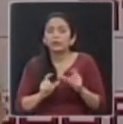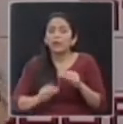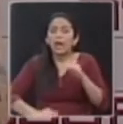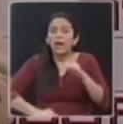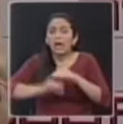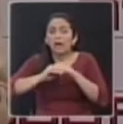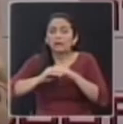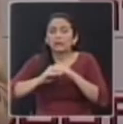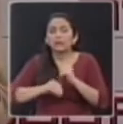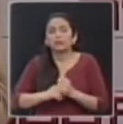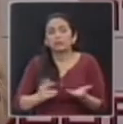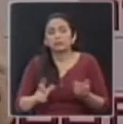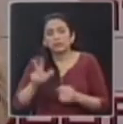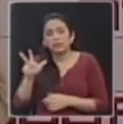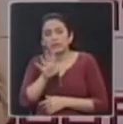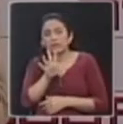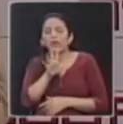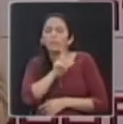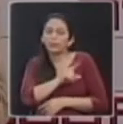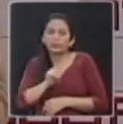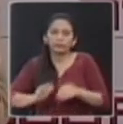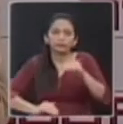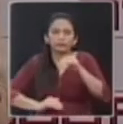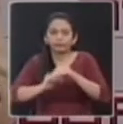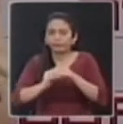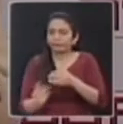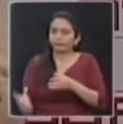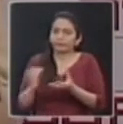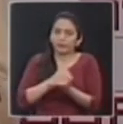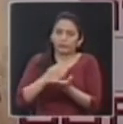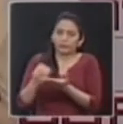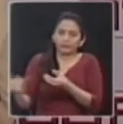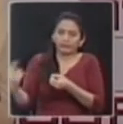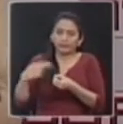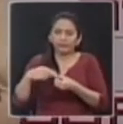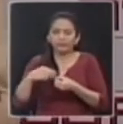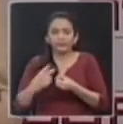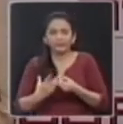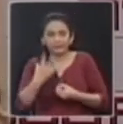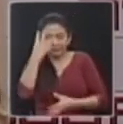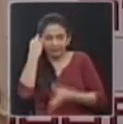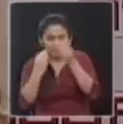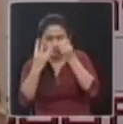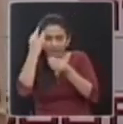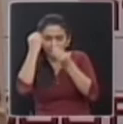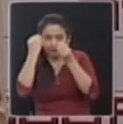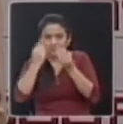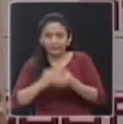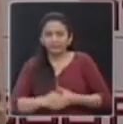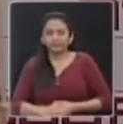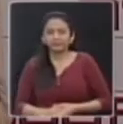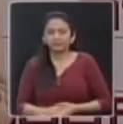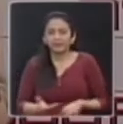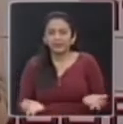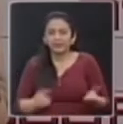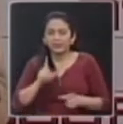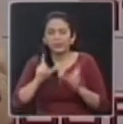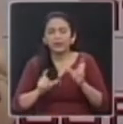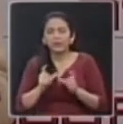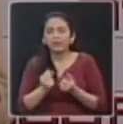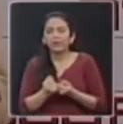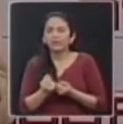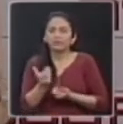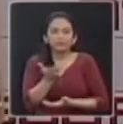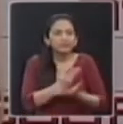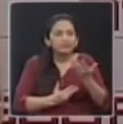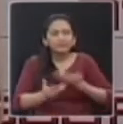35 personas. Entonces, con esto se puede impartir la dinámica y la didáctica para